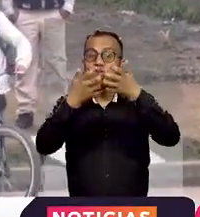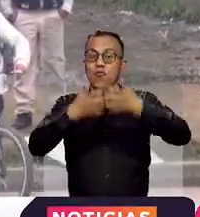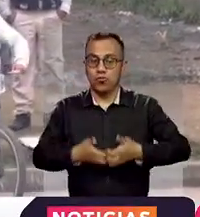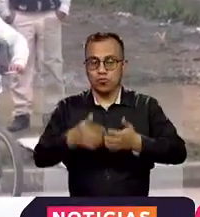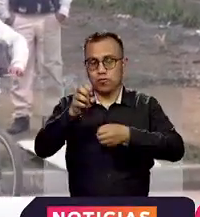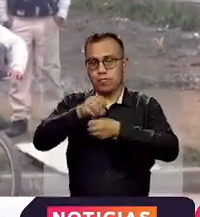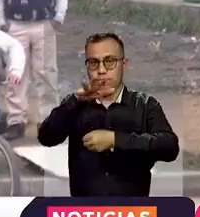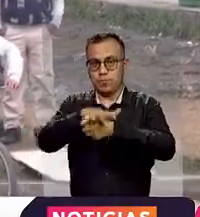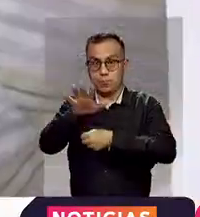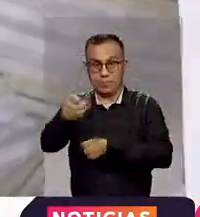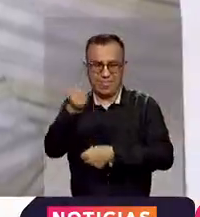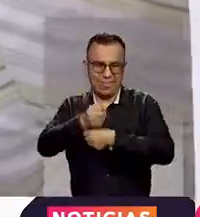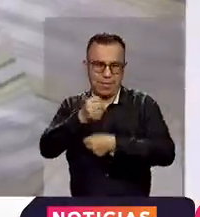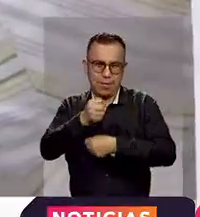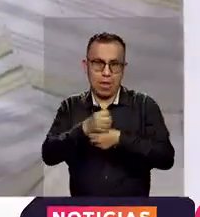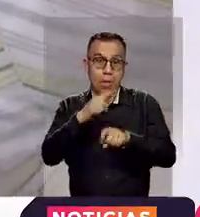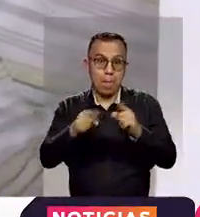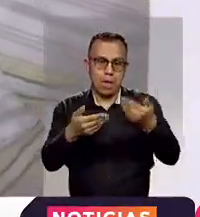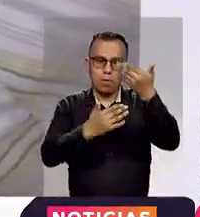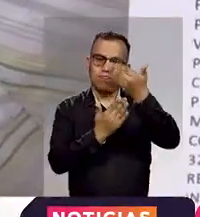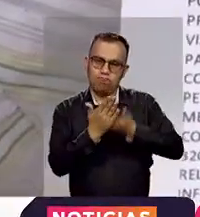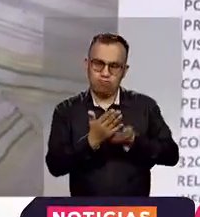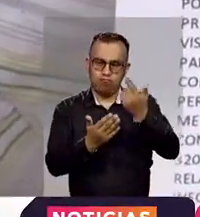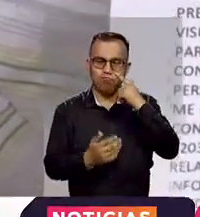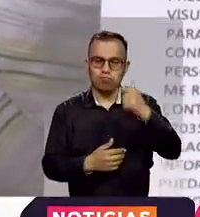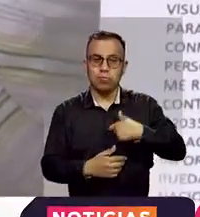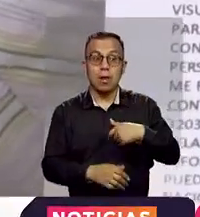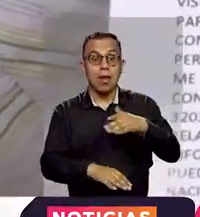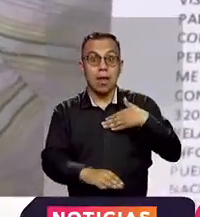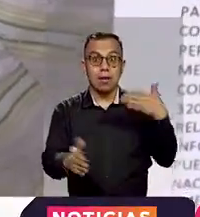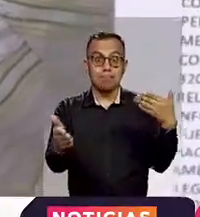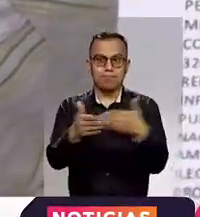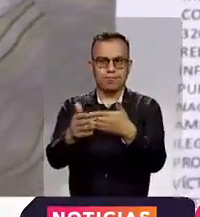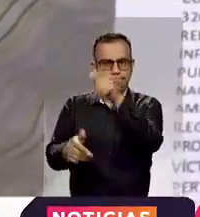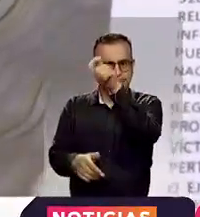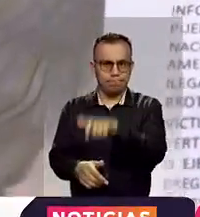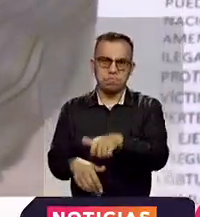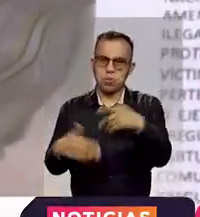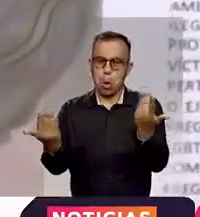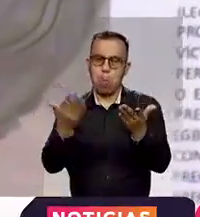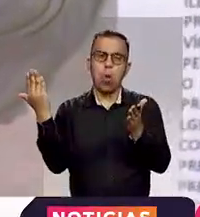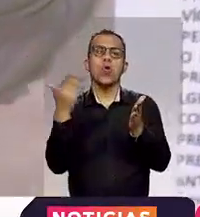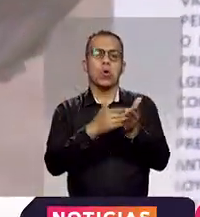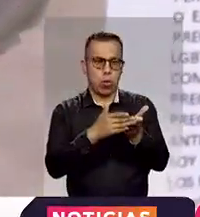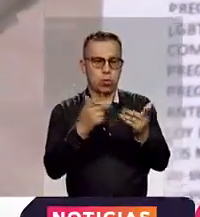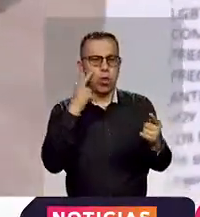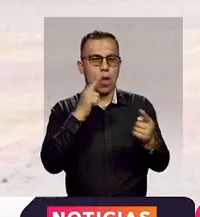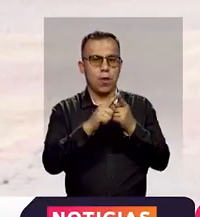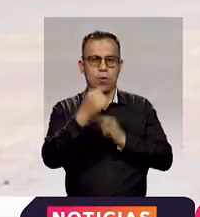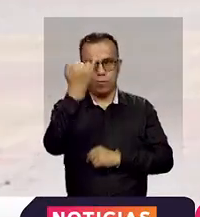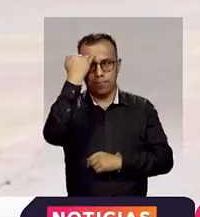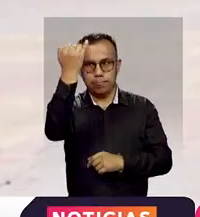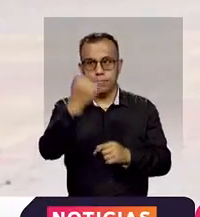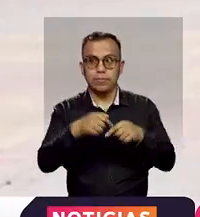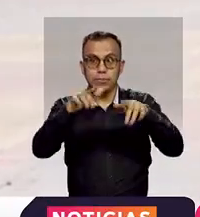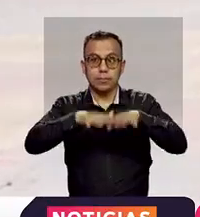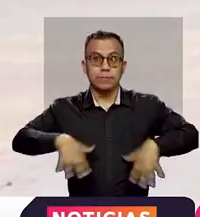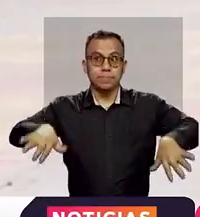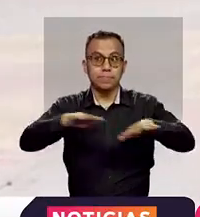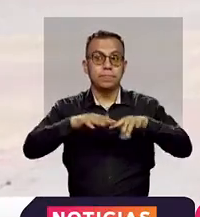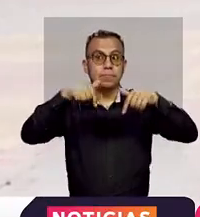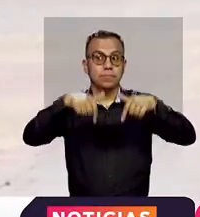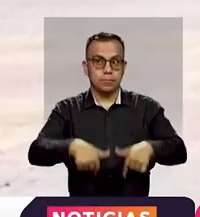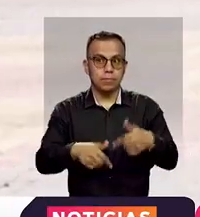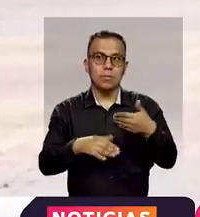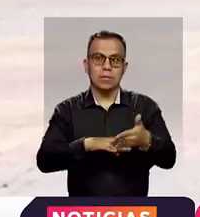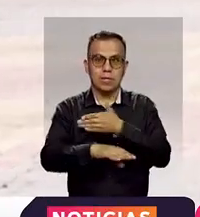del distrito. Sin embargo, un ciudadano afirma que amenazaron su vida por ir en contra de su ideología. Aquí en el Portal de las Américas